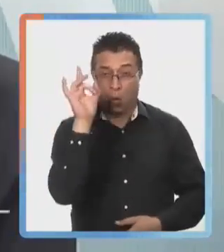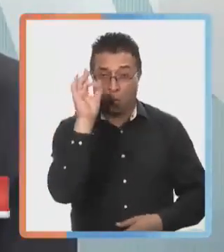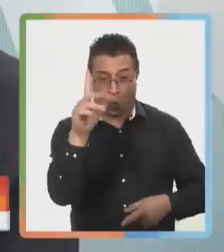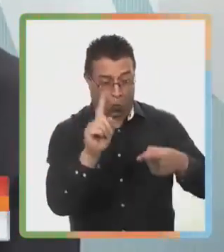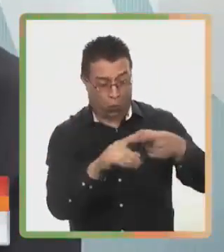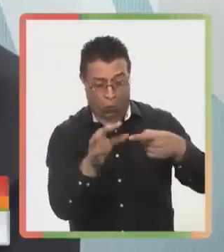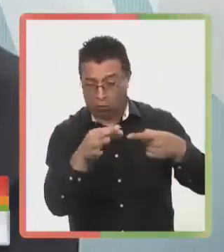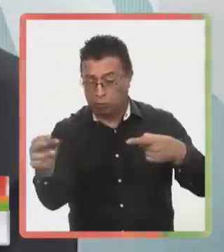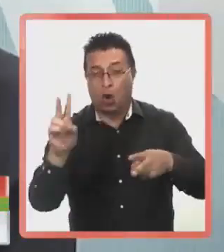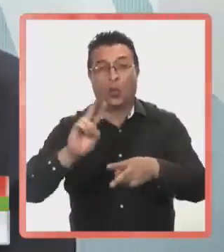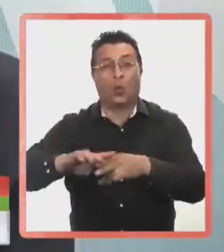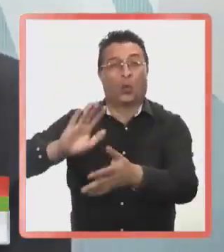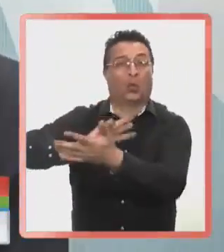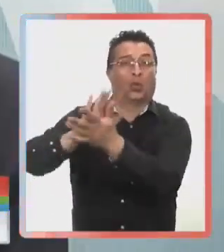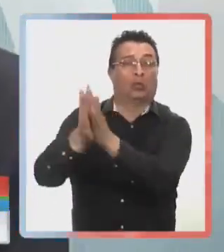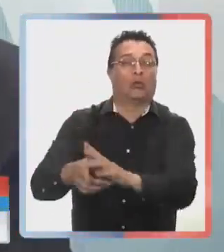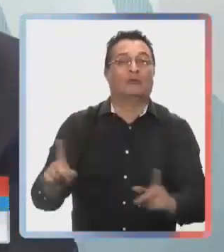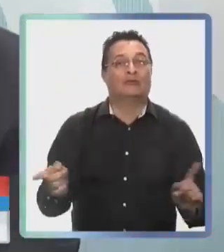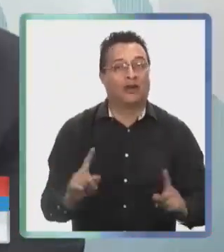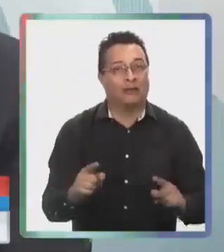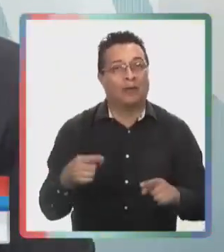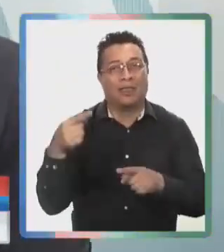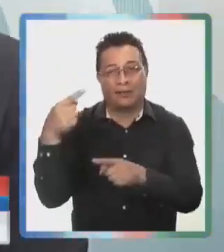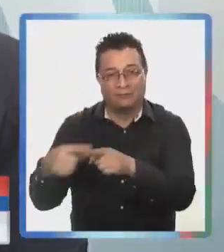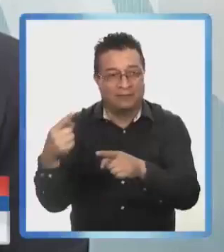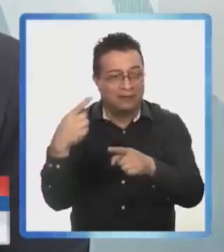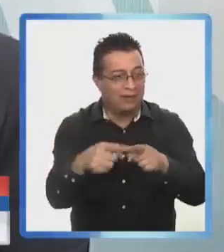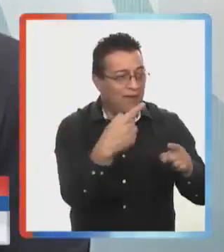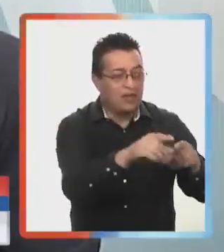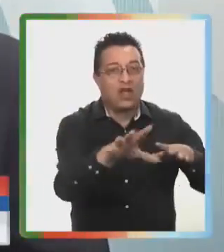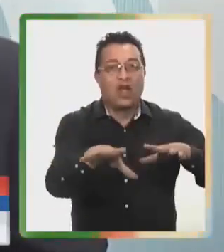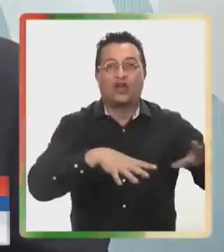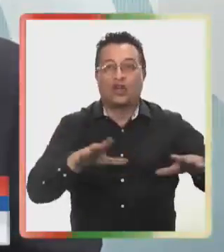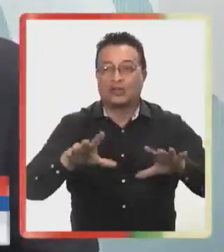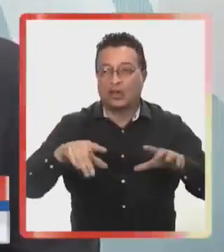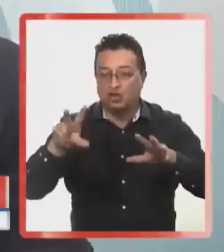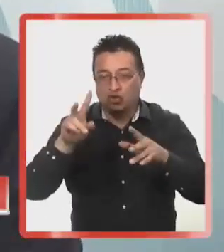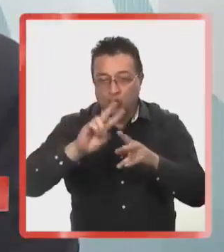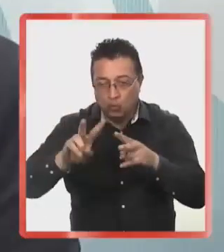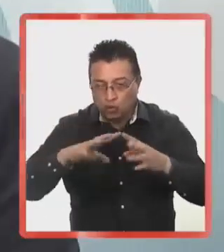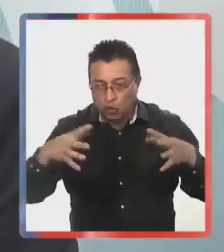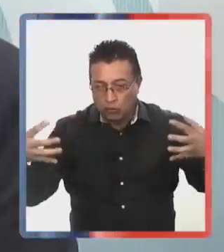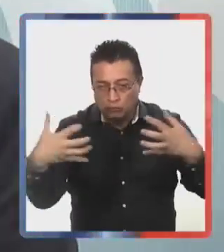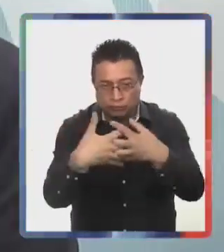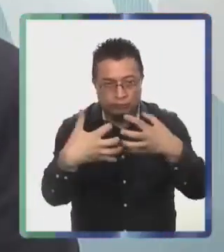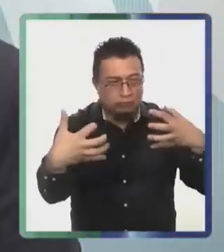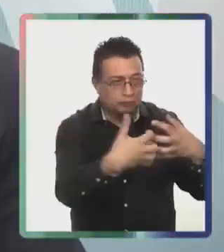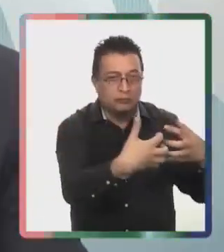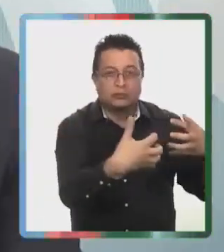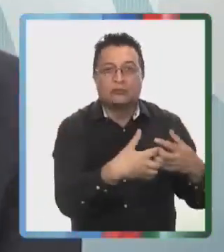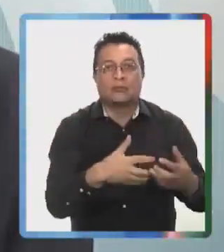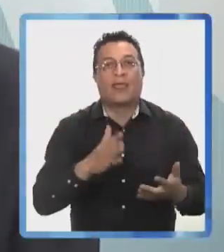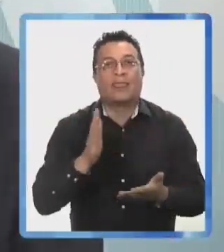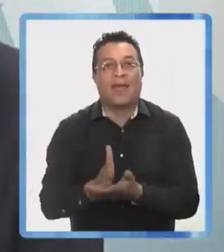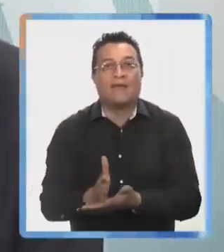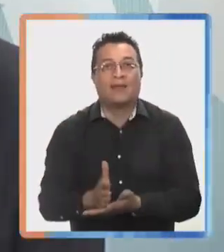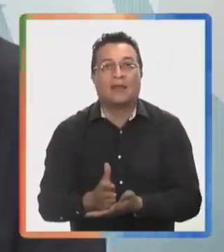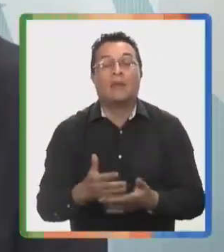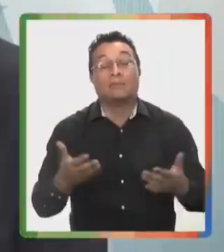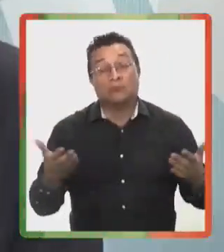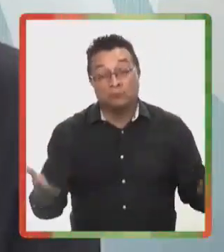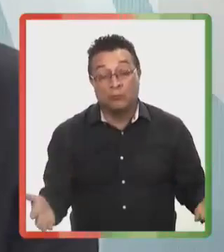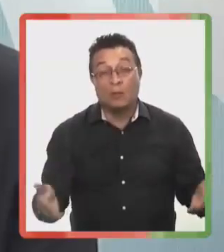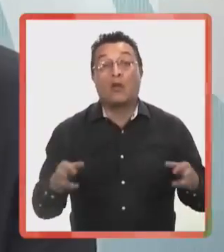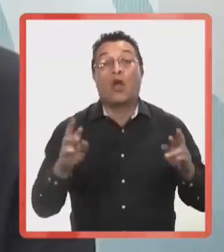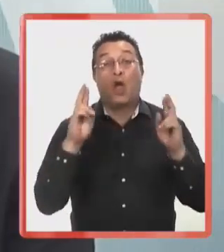no va a ser una única solución tampoco. Probablemente son varios flancos, aquí hay que mezclar soluciones, sí. Fórmulas. Pero